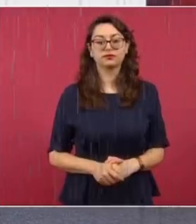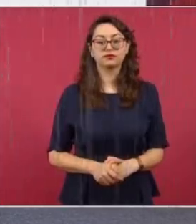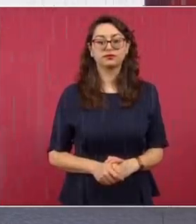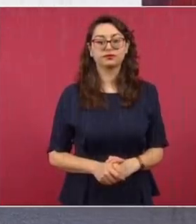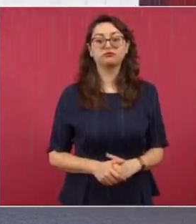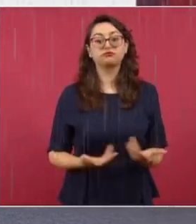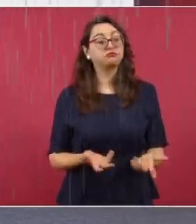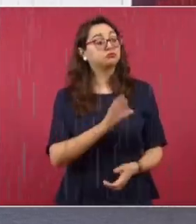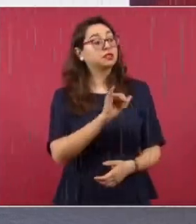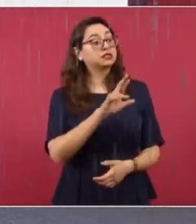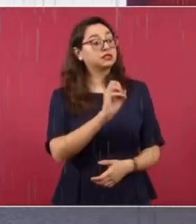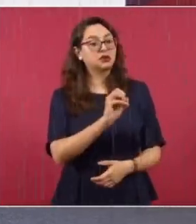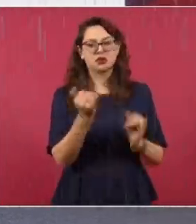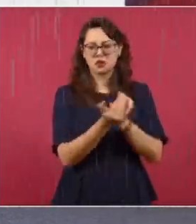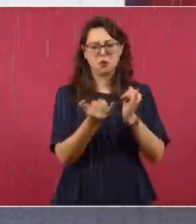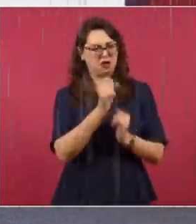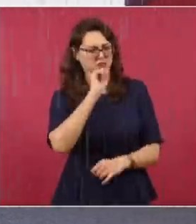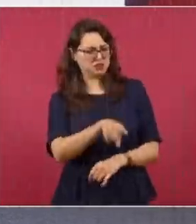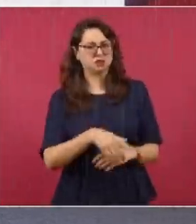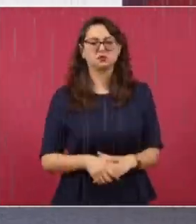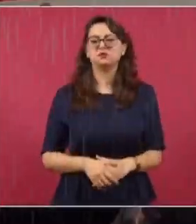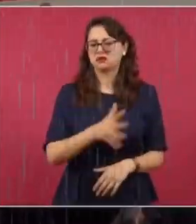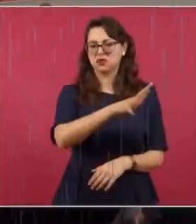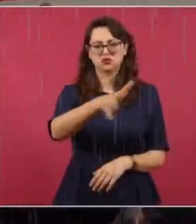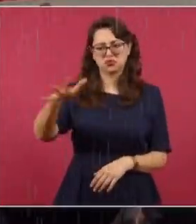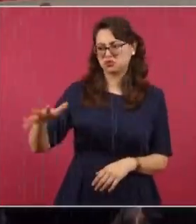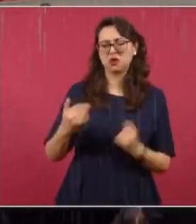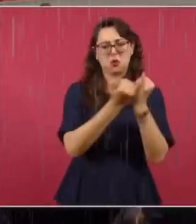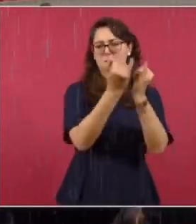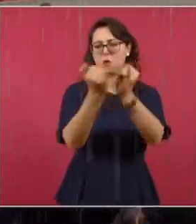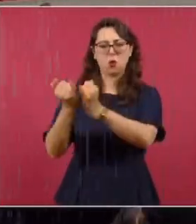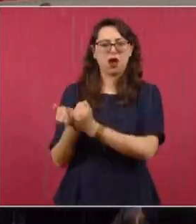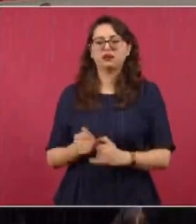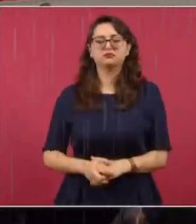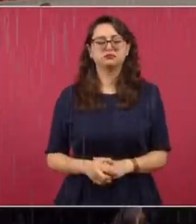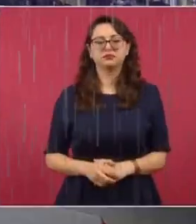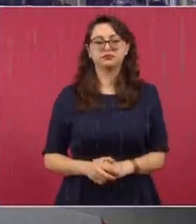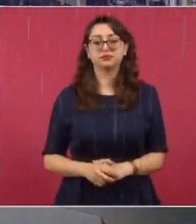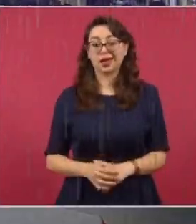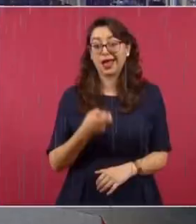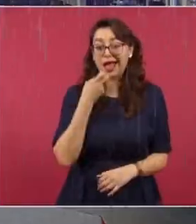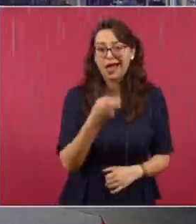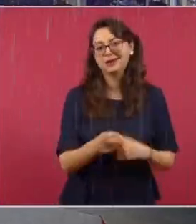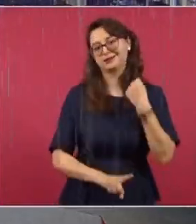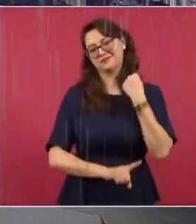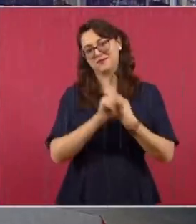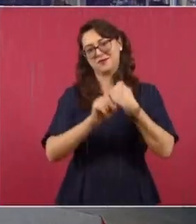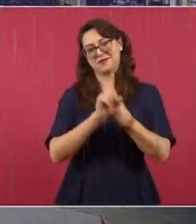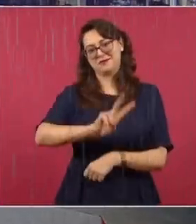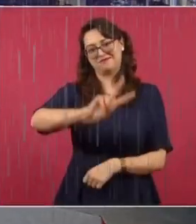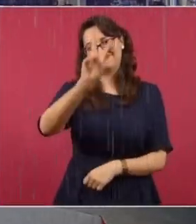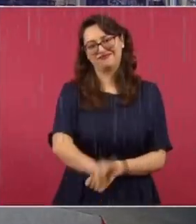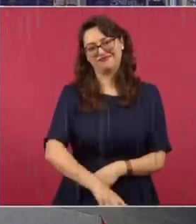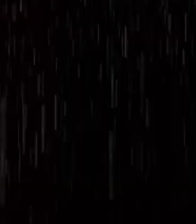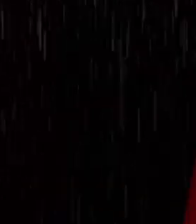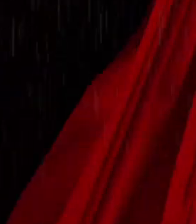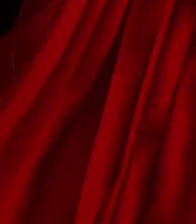Y de Ciro, es lo mismo, ¿no? Sí. Este es el asunto.